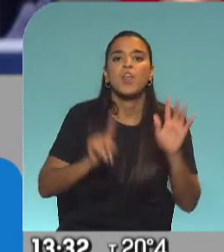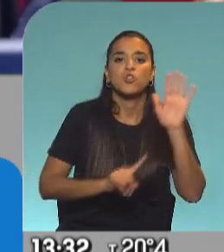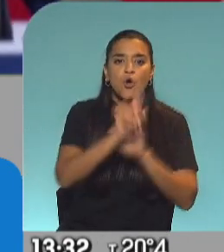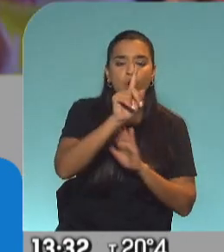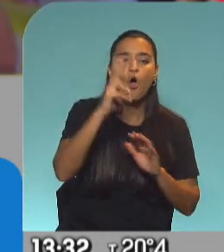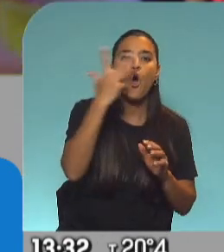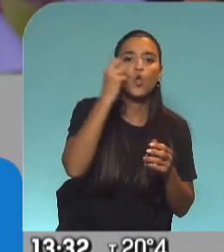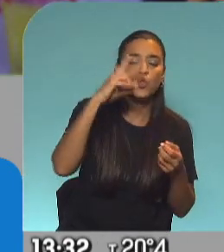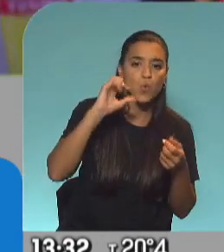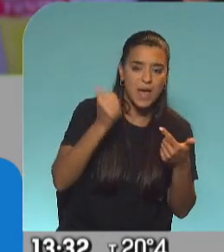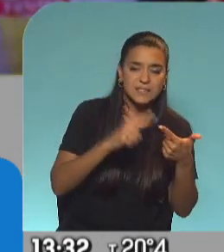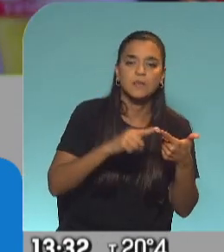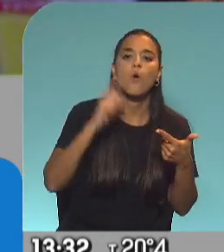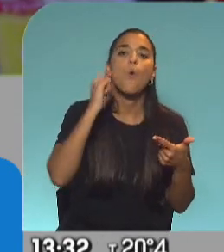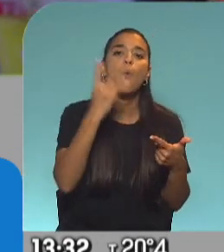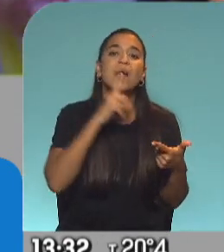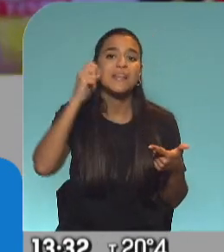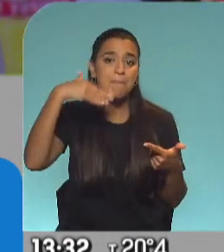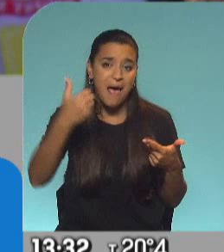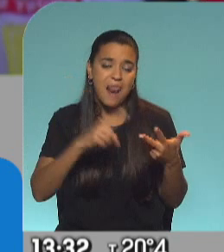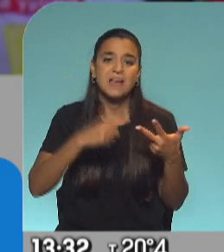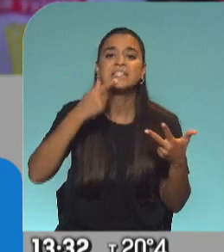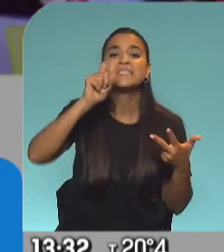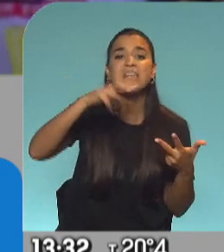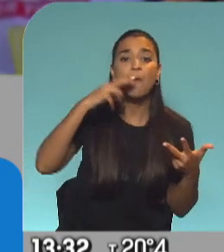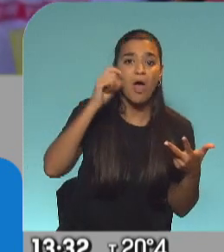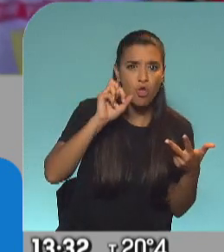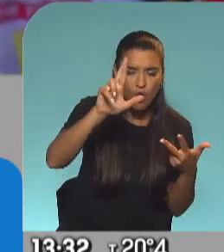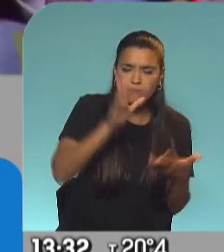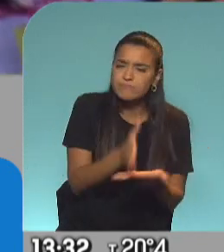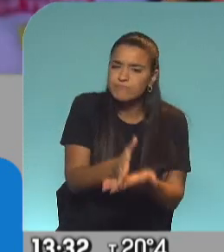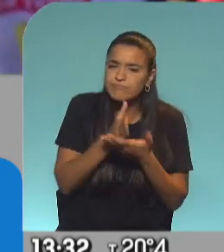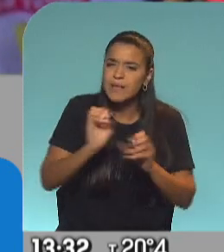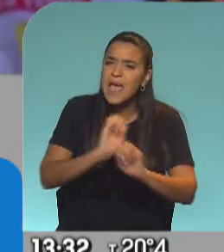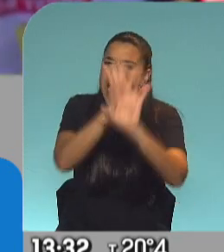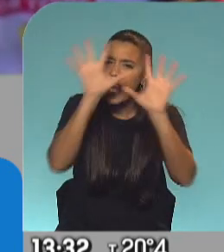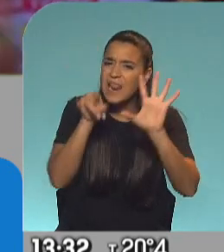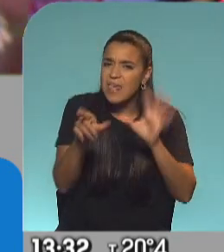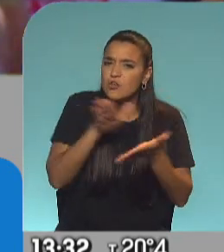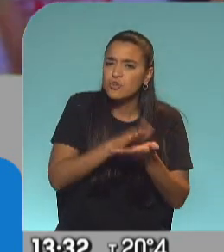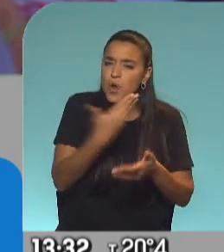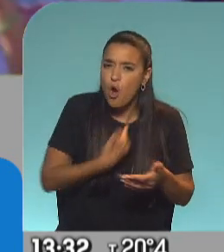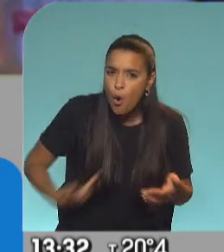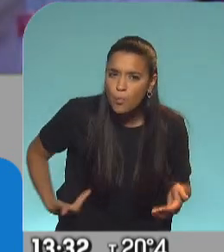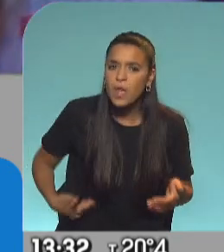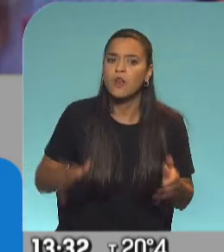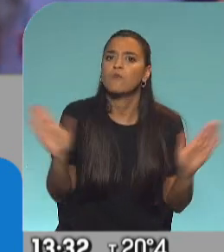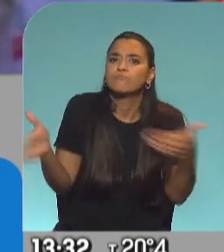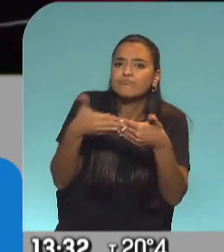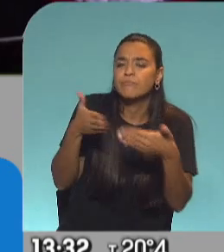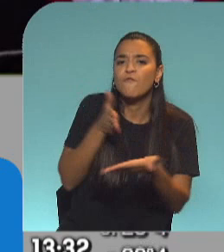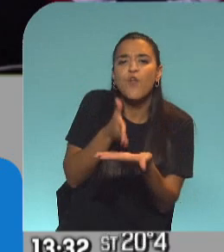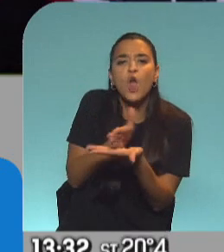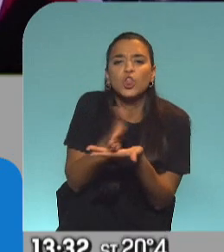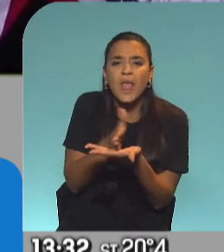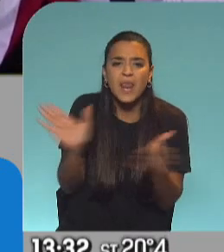Honduras, Guatemala, El Salvador, de mucha más ayuda y exigencia de transparencia de los gobiernos. En lugar de cerrar la frontera